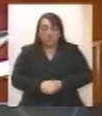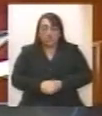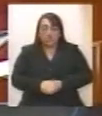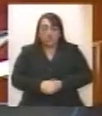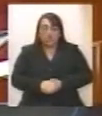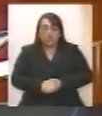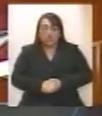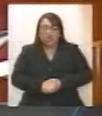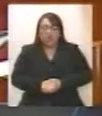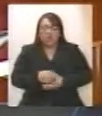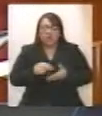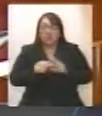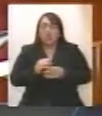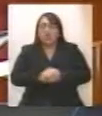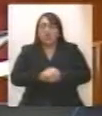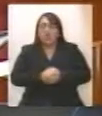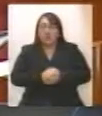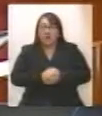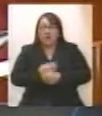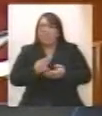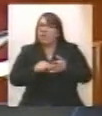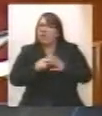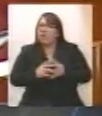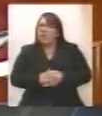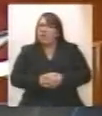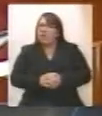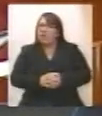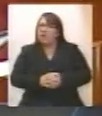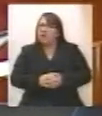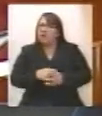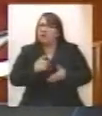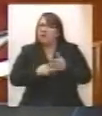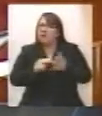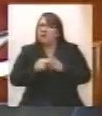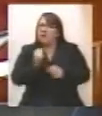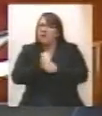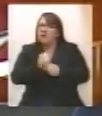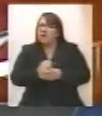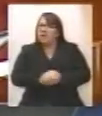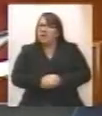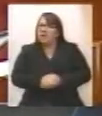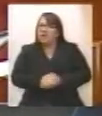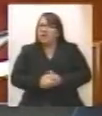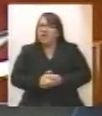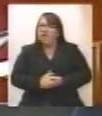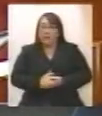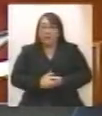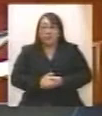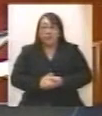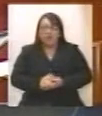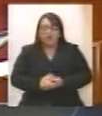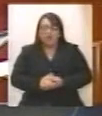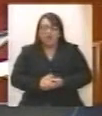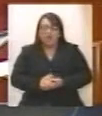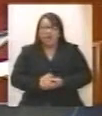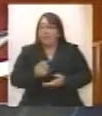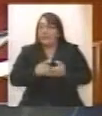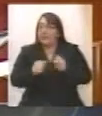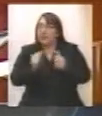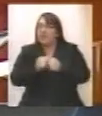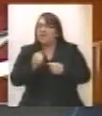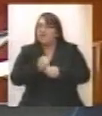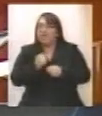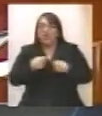responsable, dirigidas a impulsar la demanda interna en el corto plazo y acelerar la ejecución del